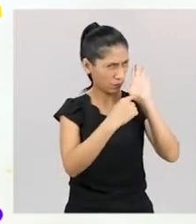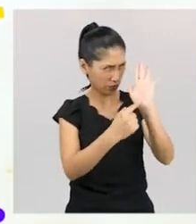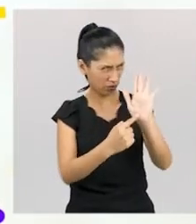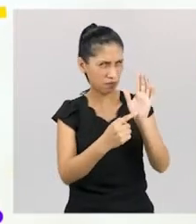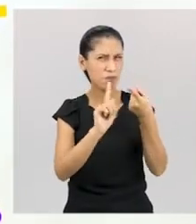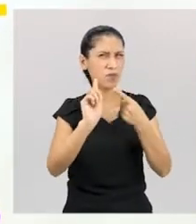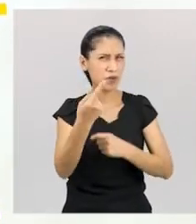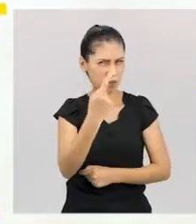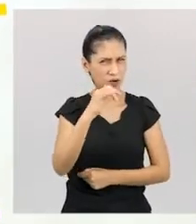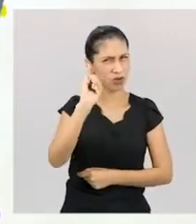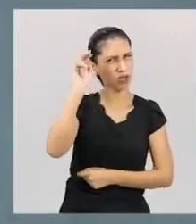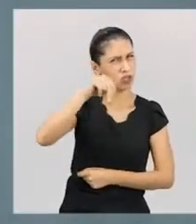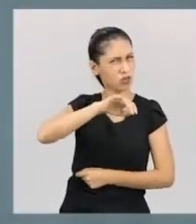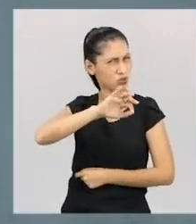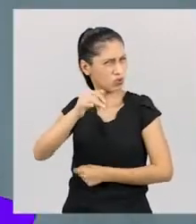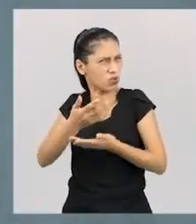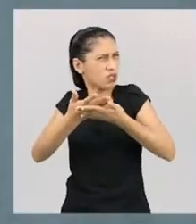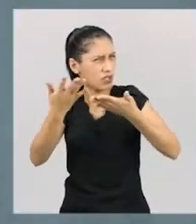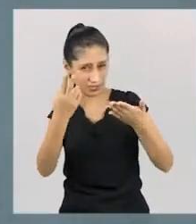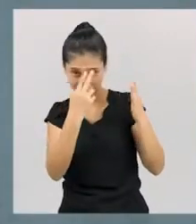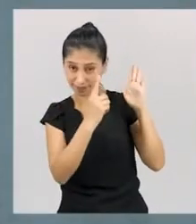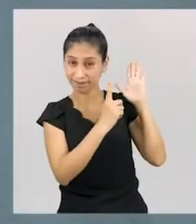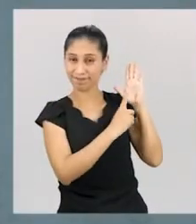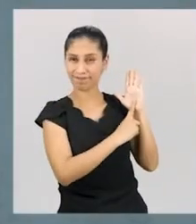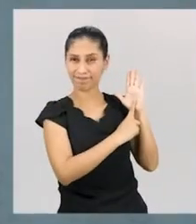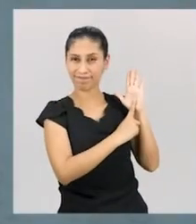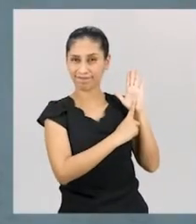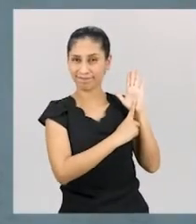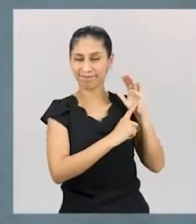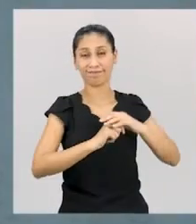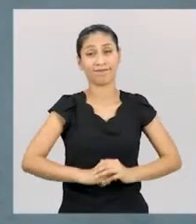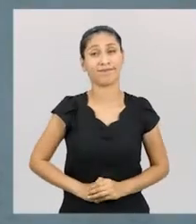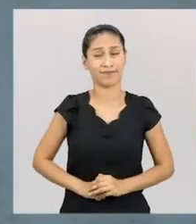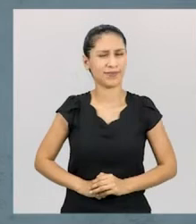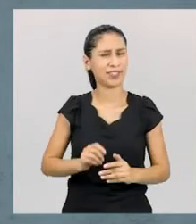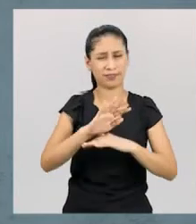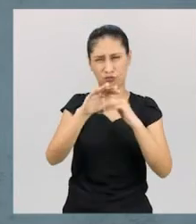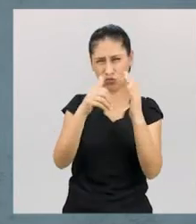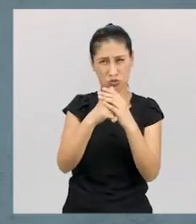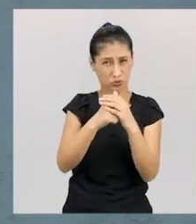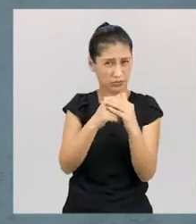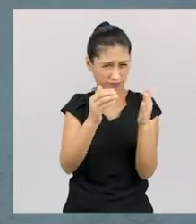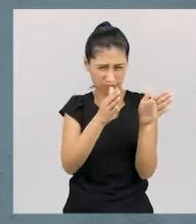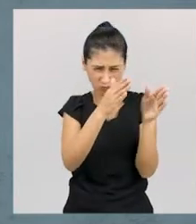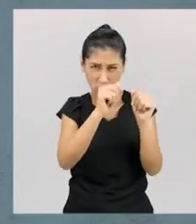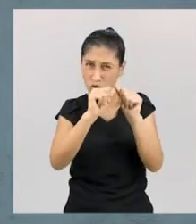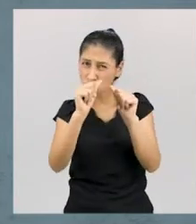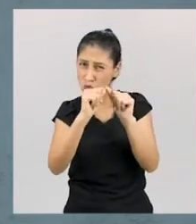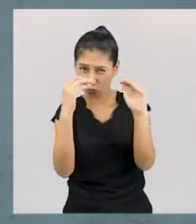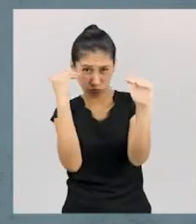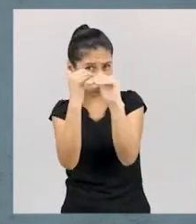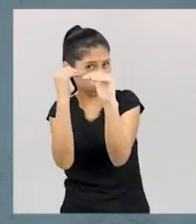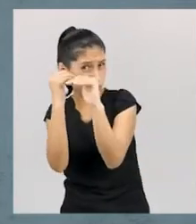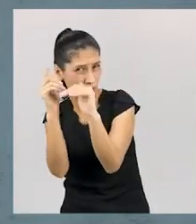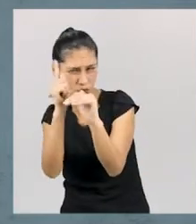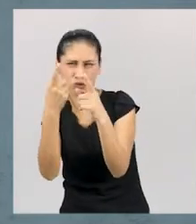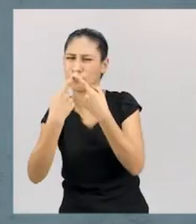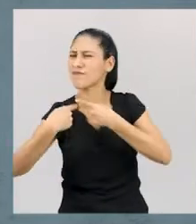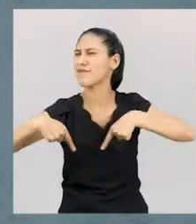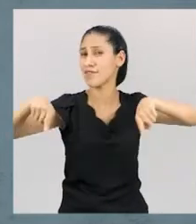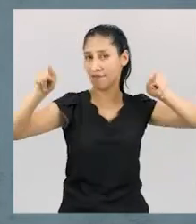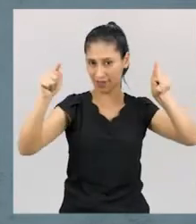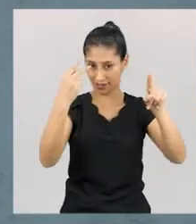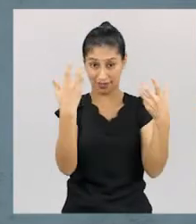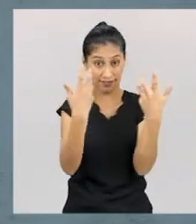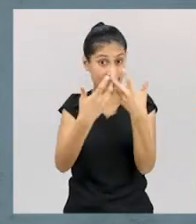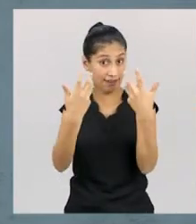qué es una inecuación en la teoría. Una inecuación es una desigualdad algebraica en la cual los conjuntos se encuentran relacionados por